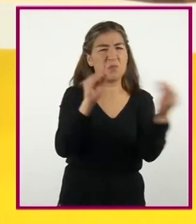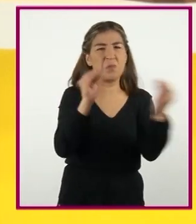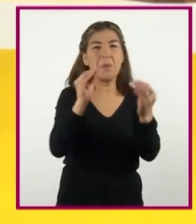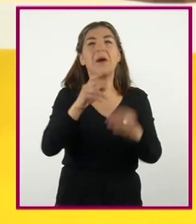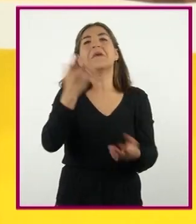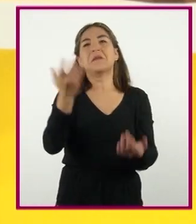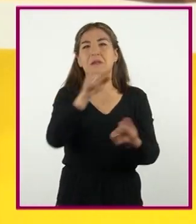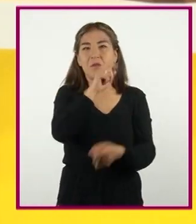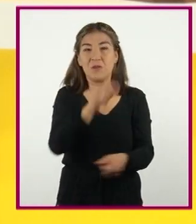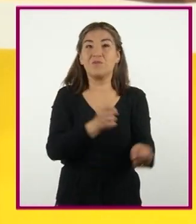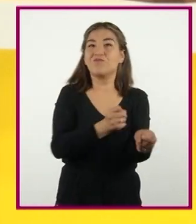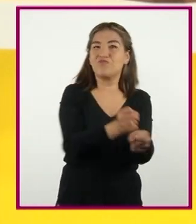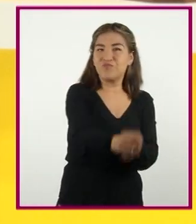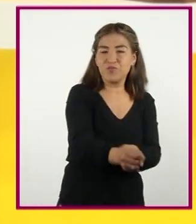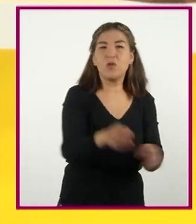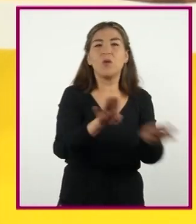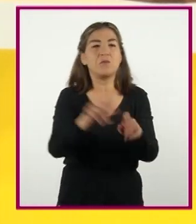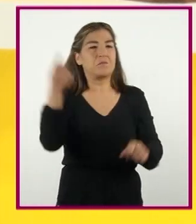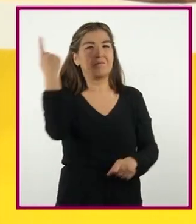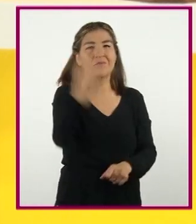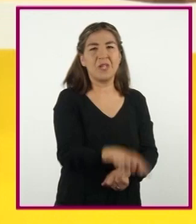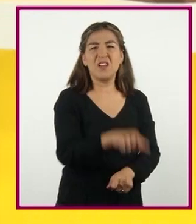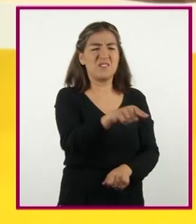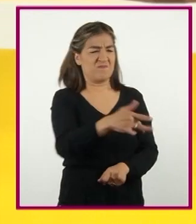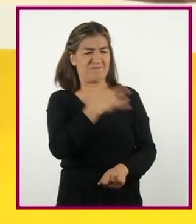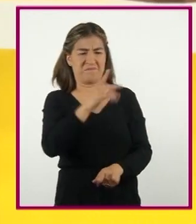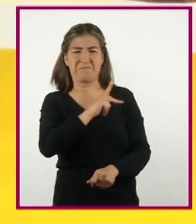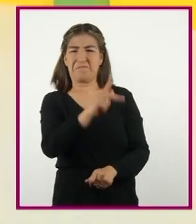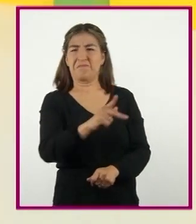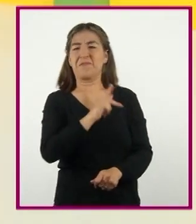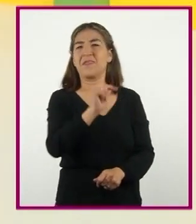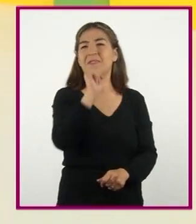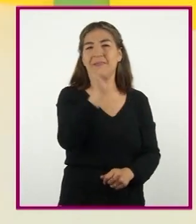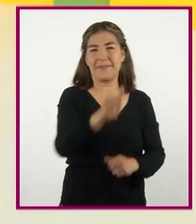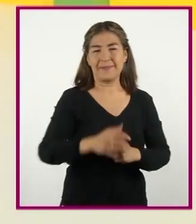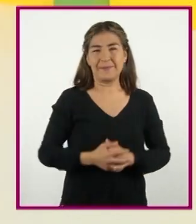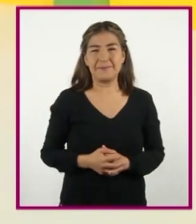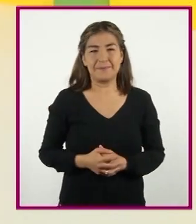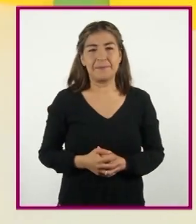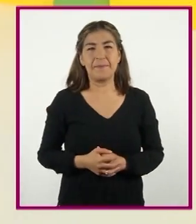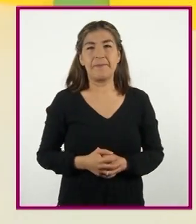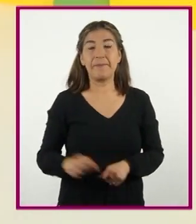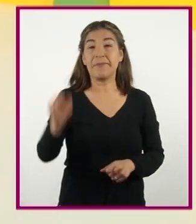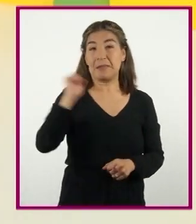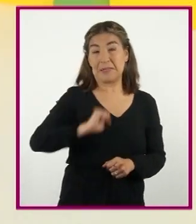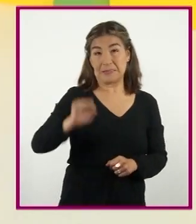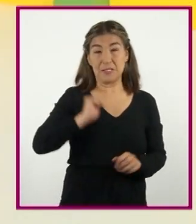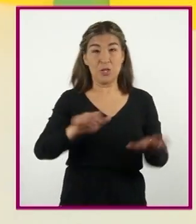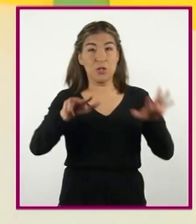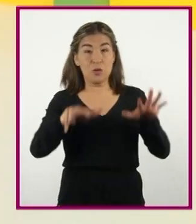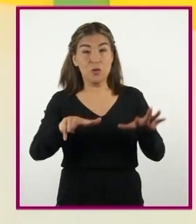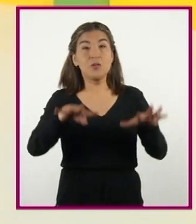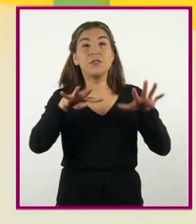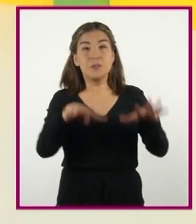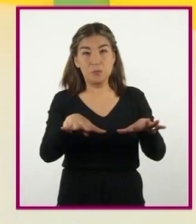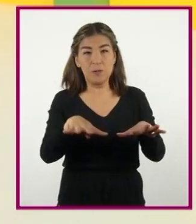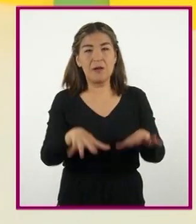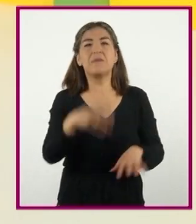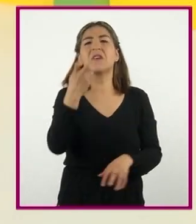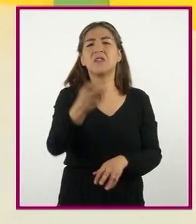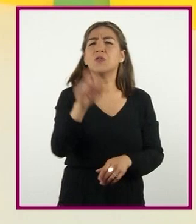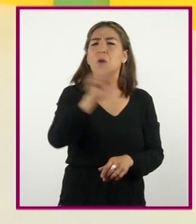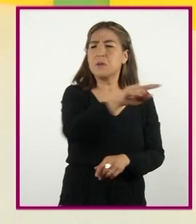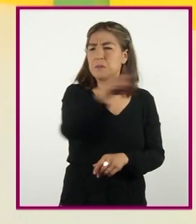las personas con las que no se identificaban. En los siglos XVIII y XIX, cuando